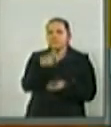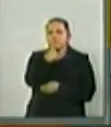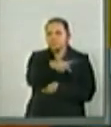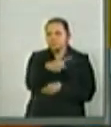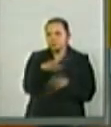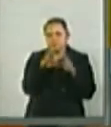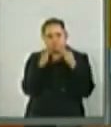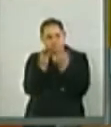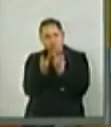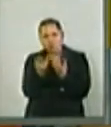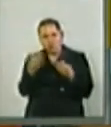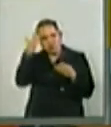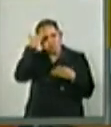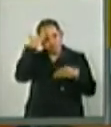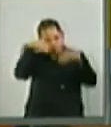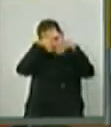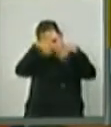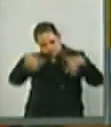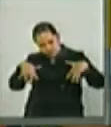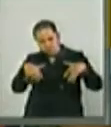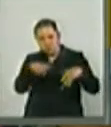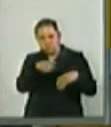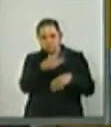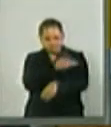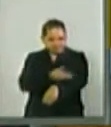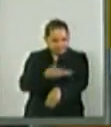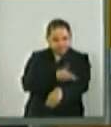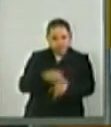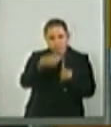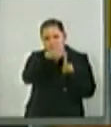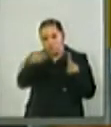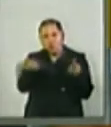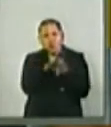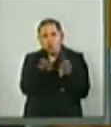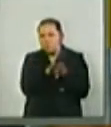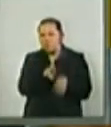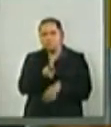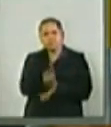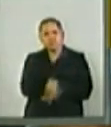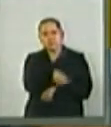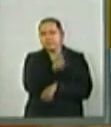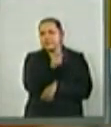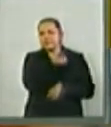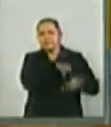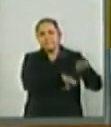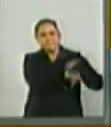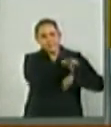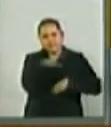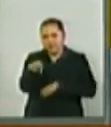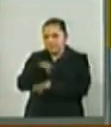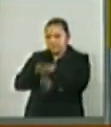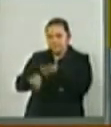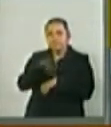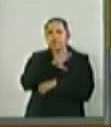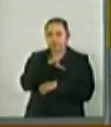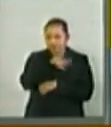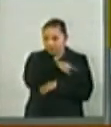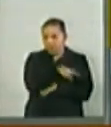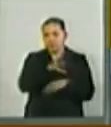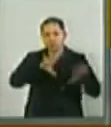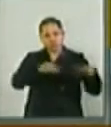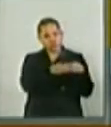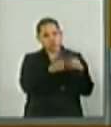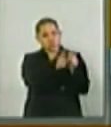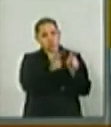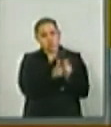empresarial, como si fuesen empresas privadas, y cada empresa está gobernada por un consejo de administración